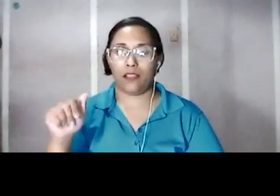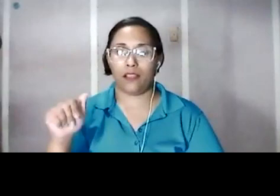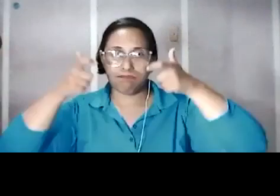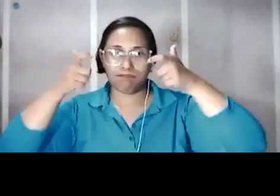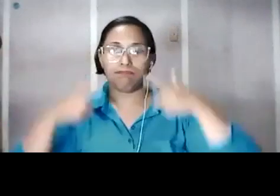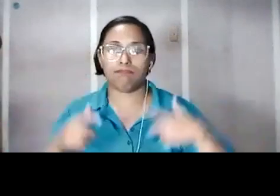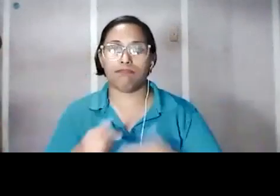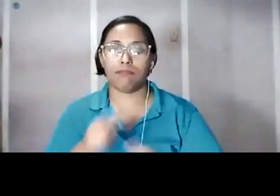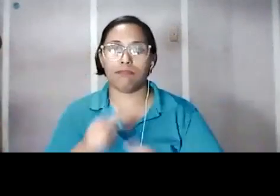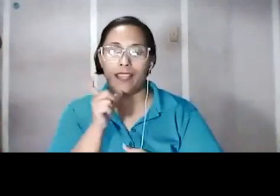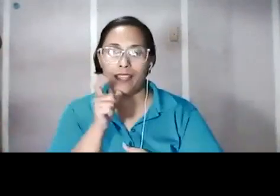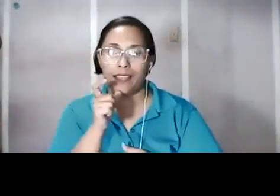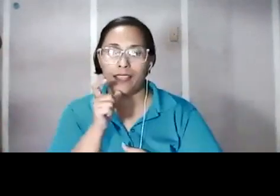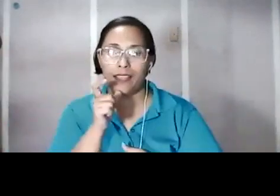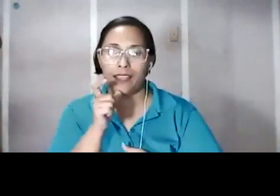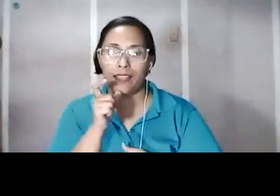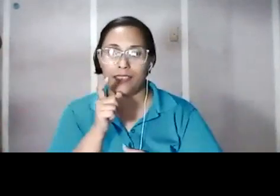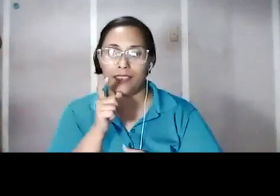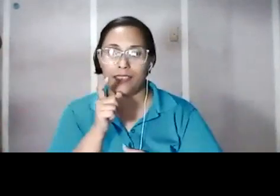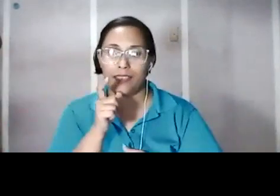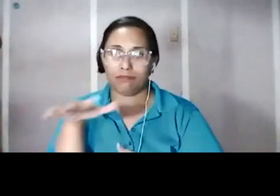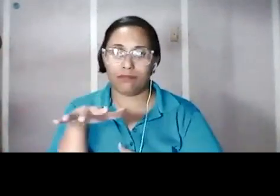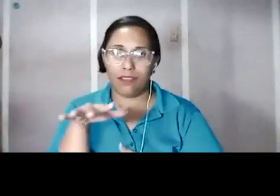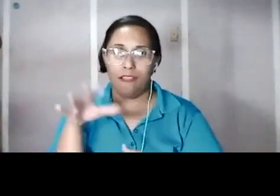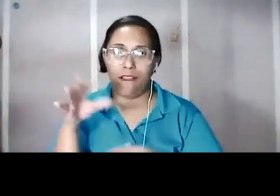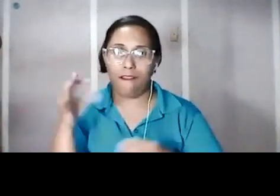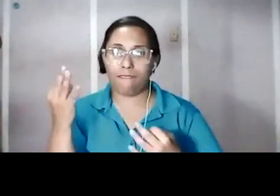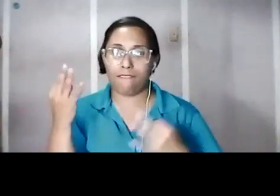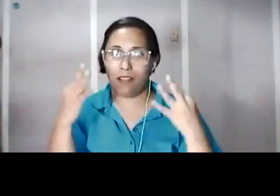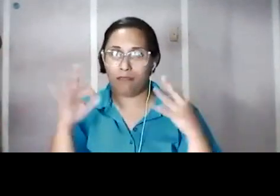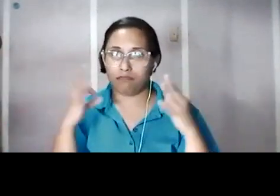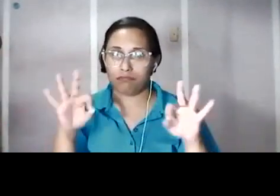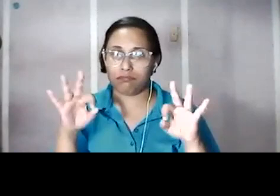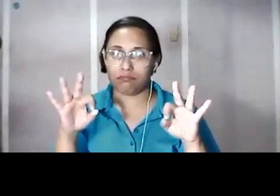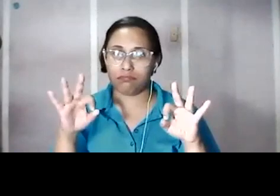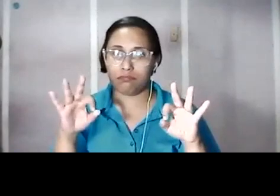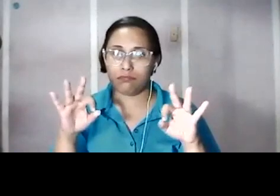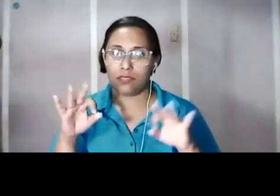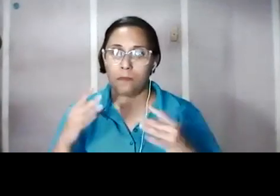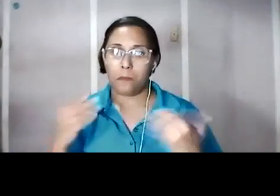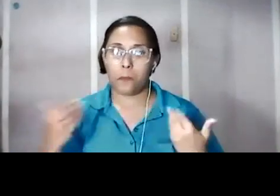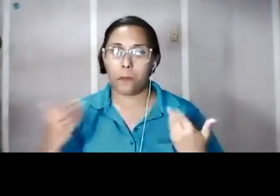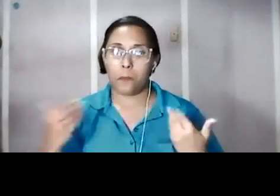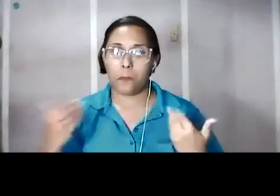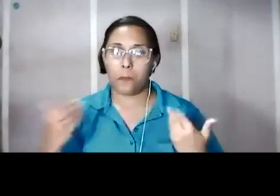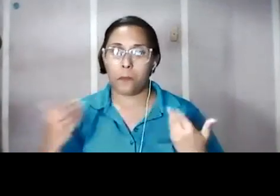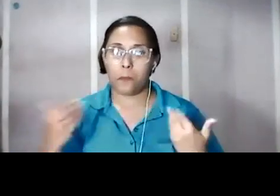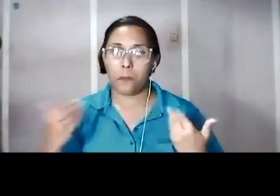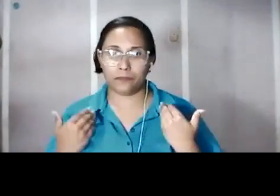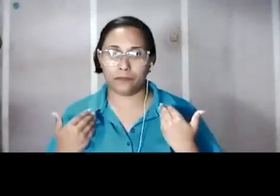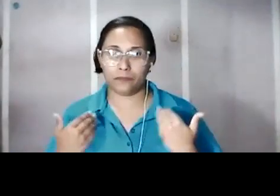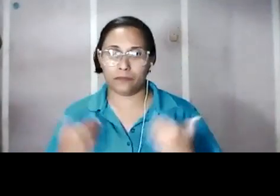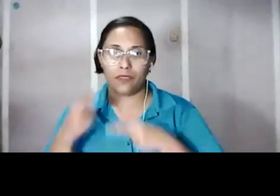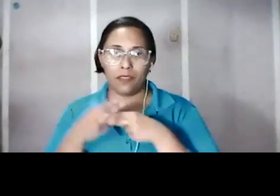coronó en el área de febrero eh, una joven, se